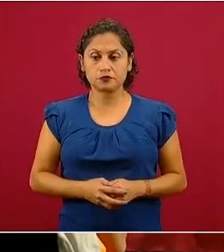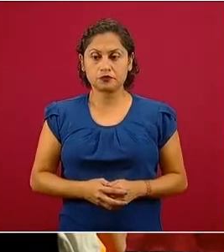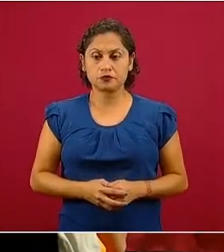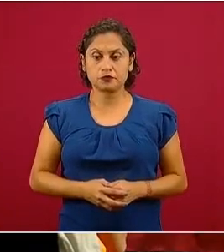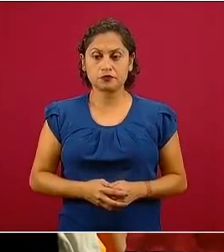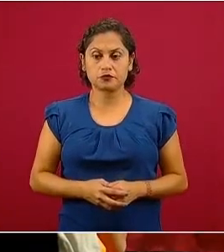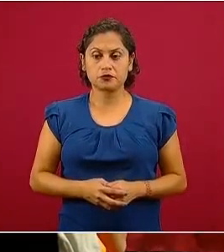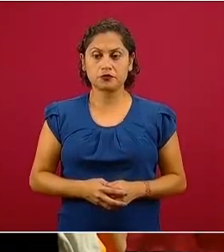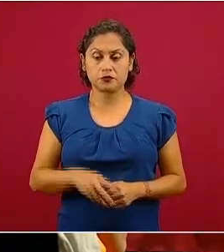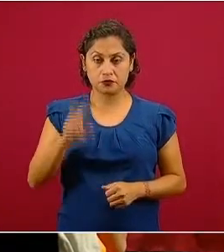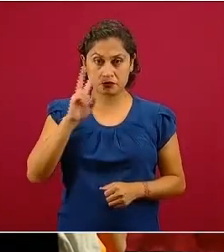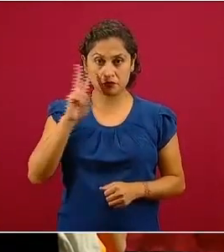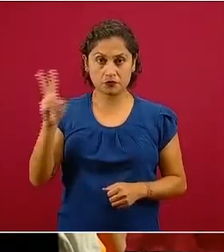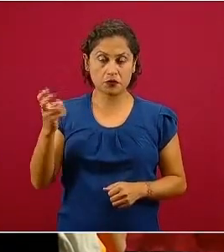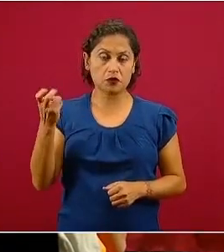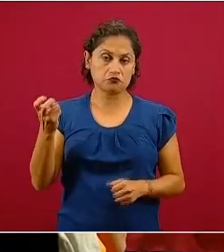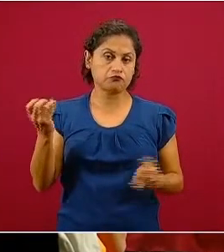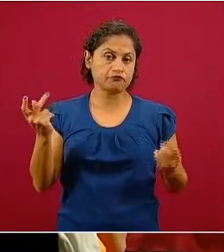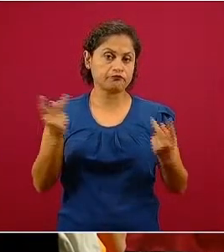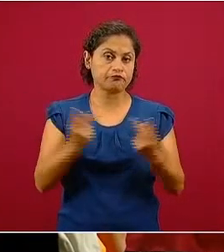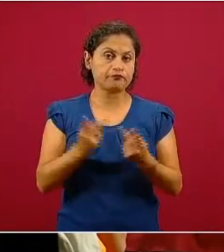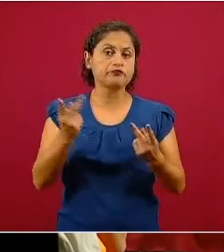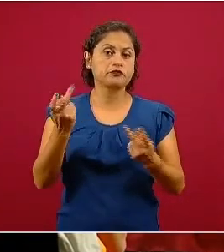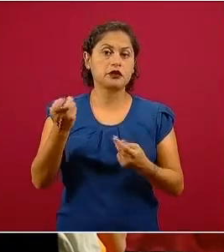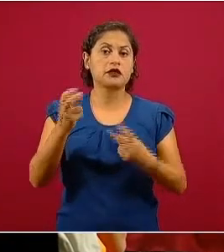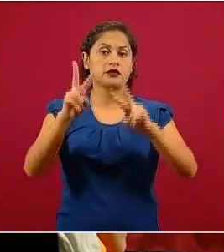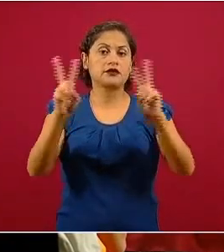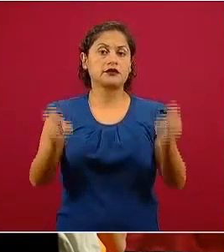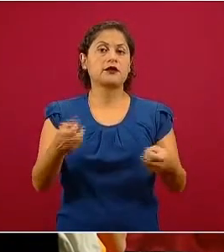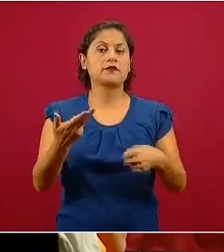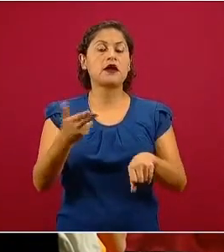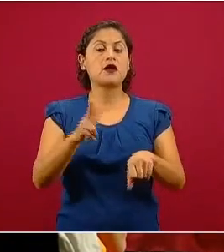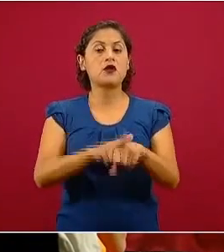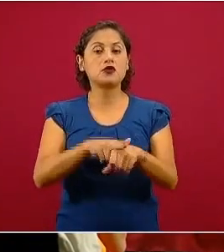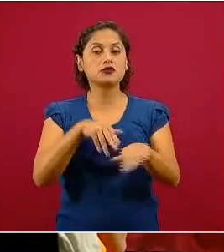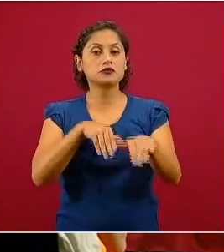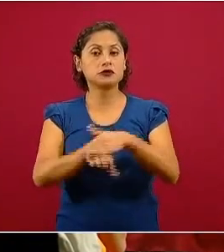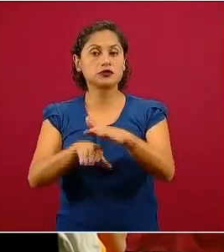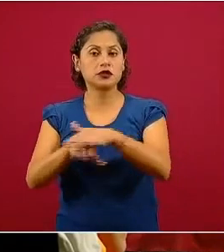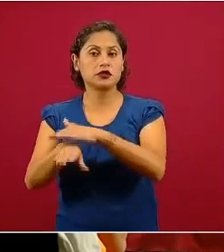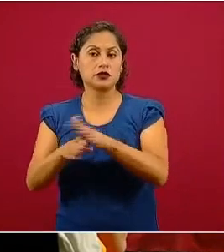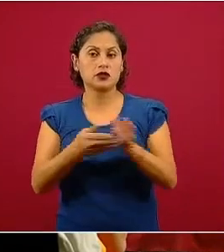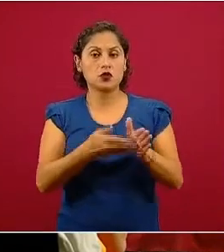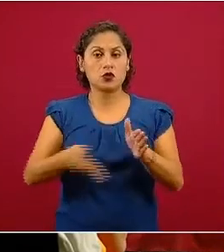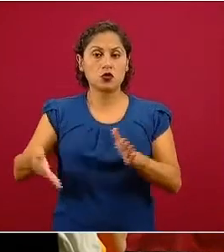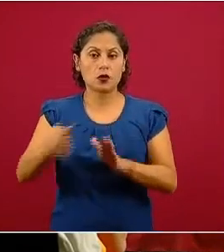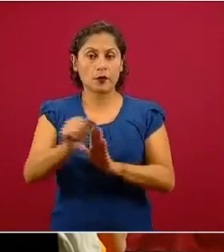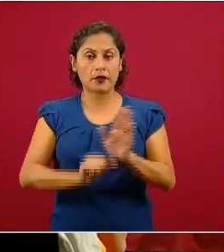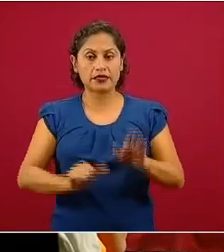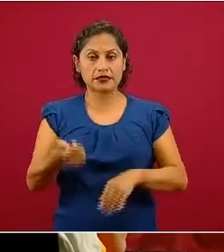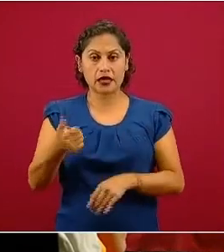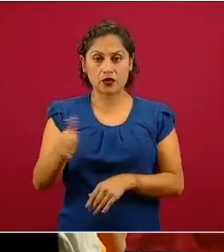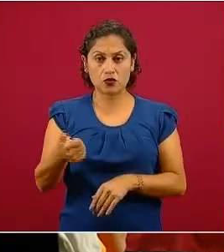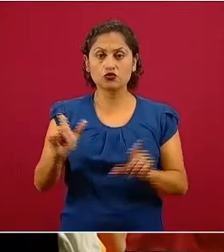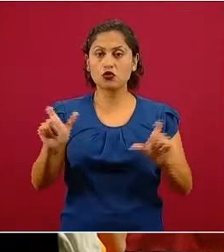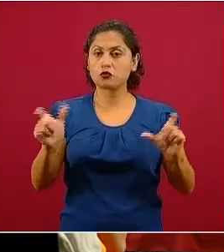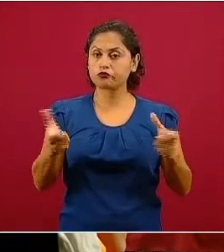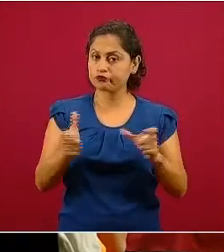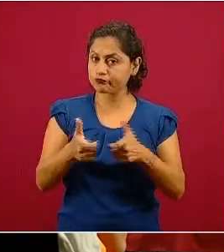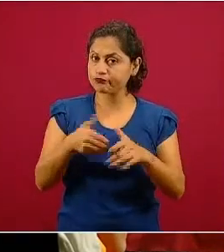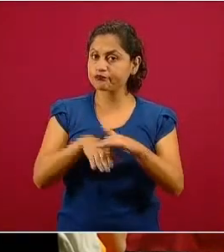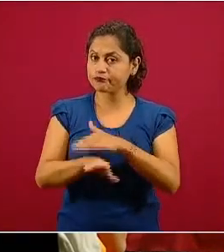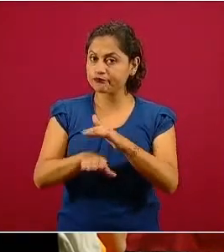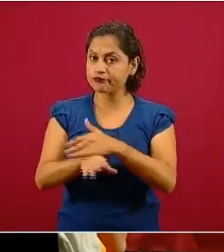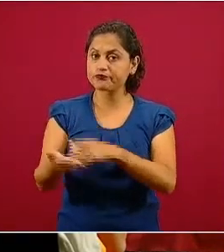Aquí podemos ver la congruencia de la hospitalización, precisamente todo el mes de agosto, una disminución importante, marcada, una